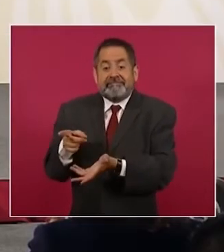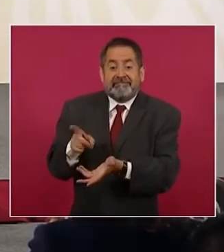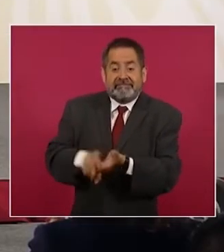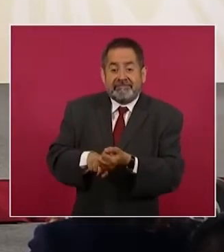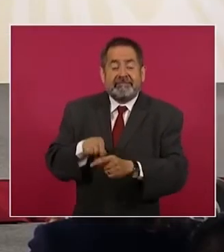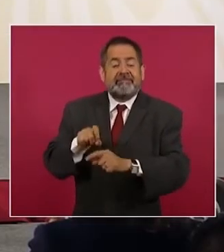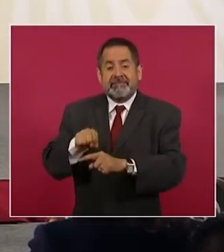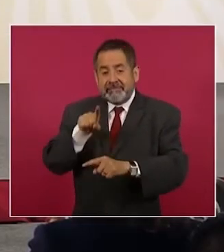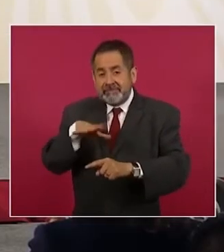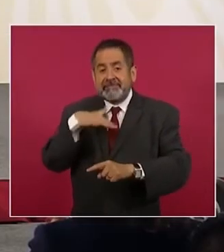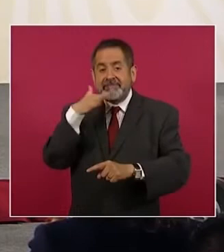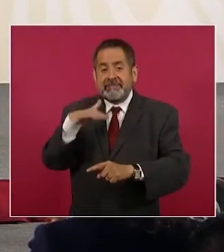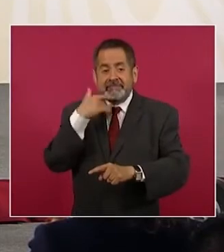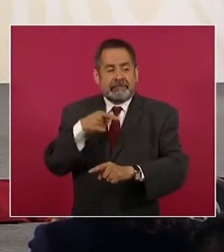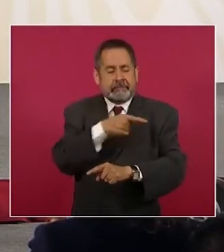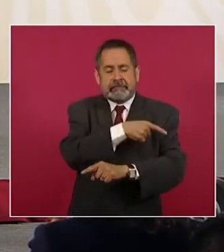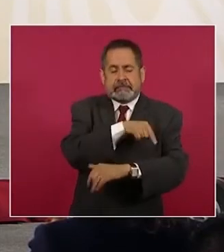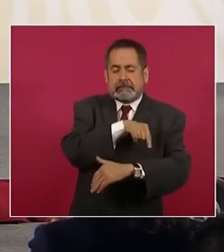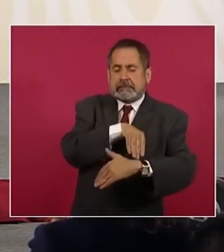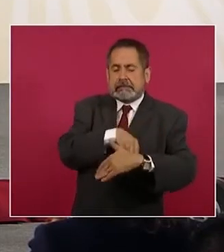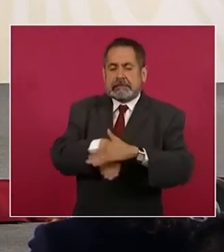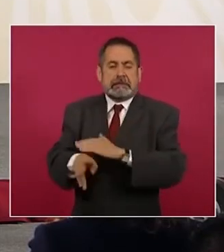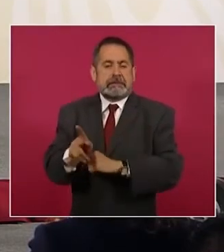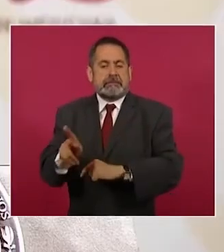por la delincuencia,